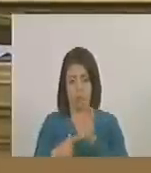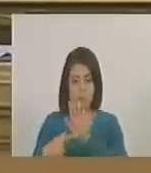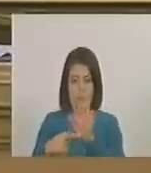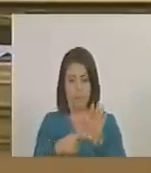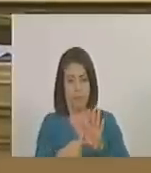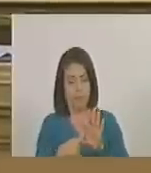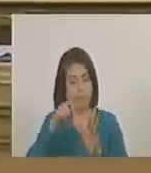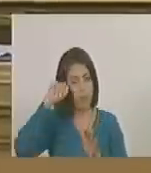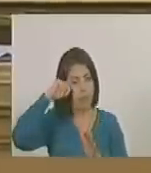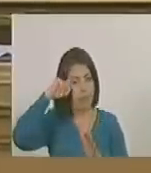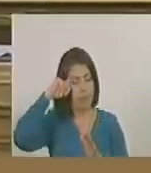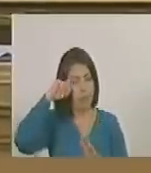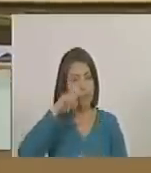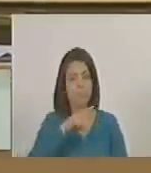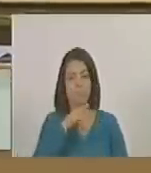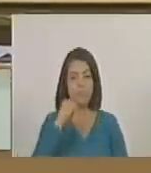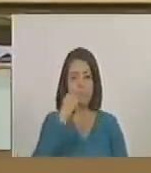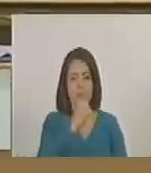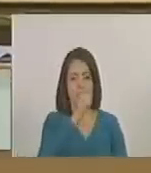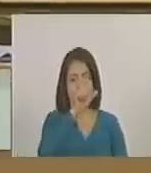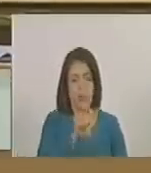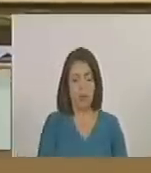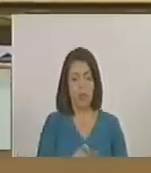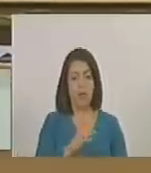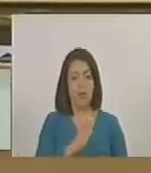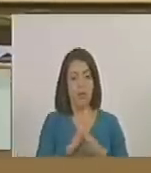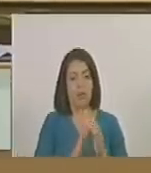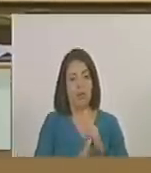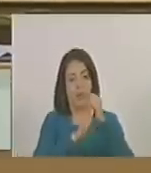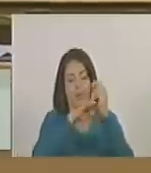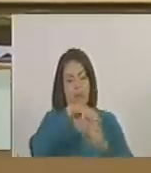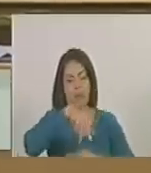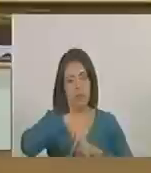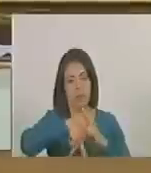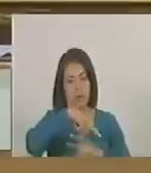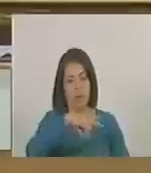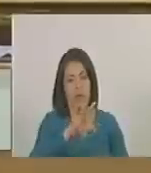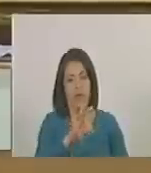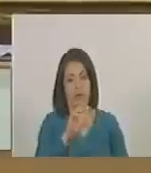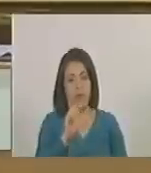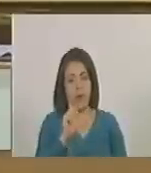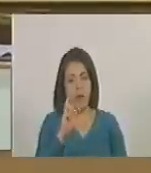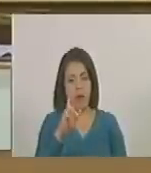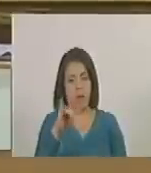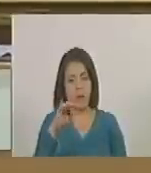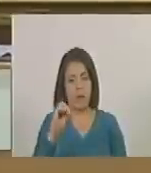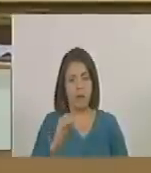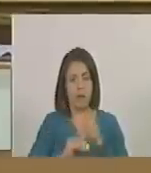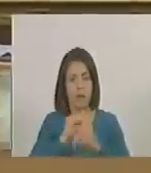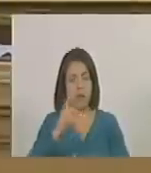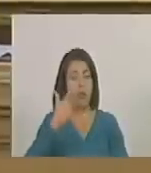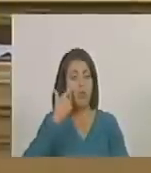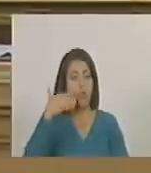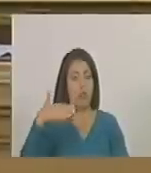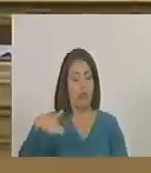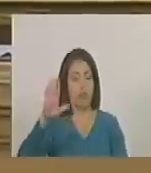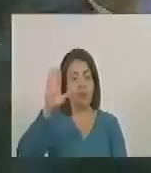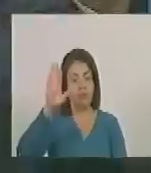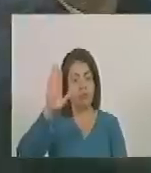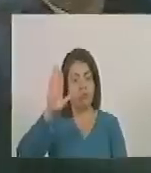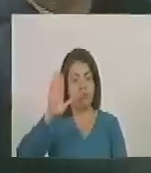presentado en conmemoración al cruel asesinato contra el líder revolucionario Fabricio Ojeda, sírvanse de manifestarlo con la señal de